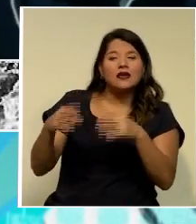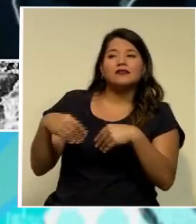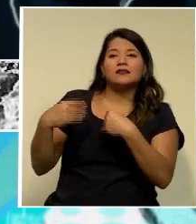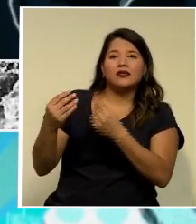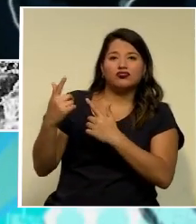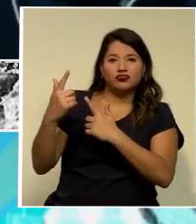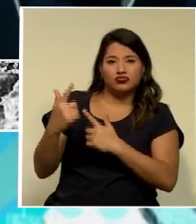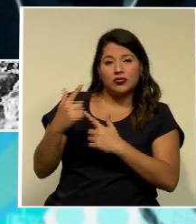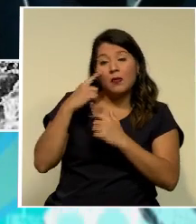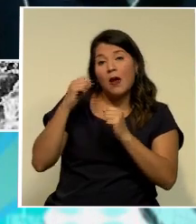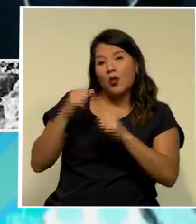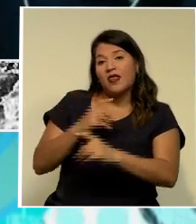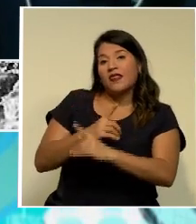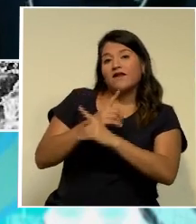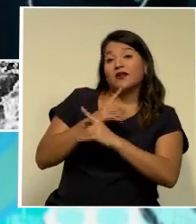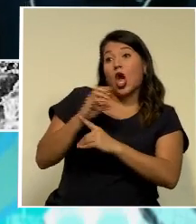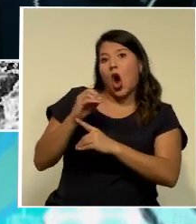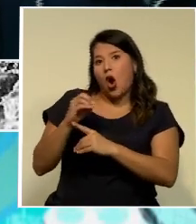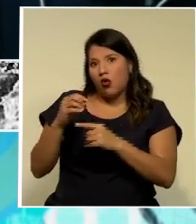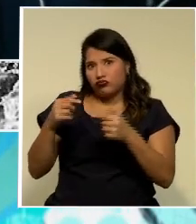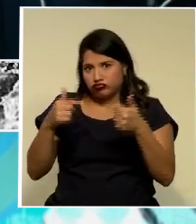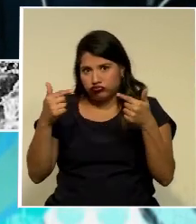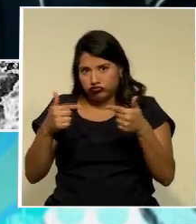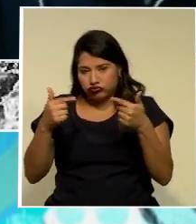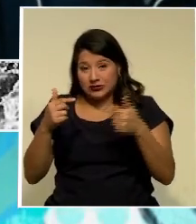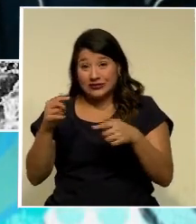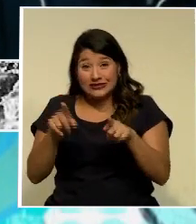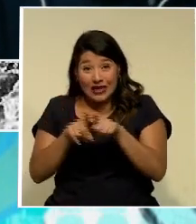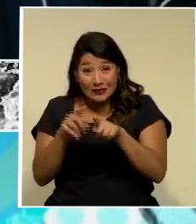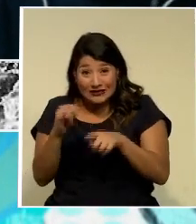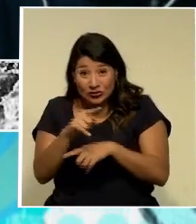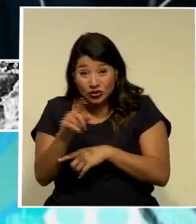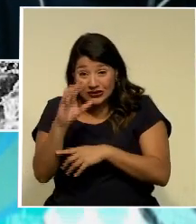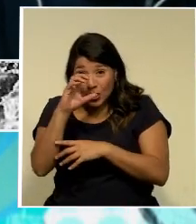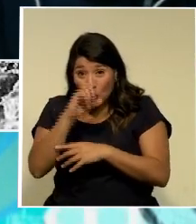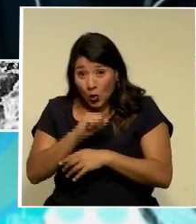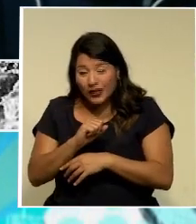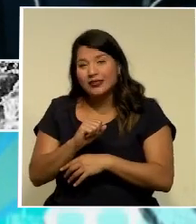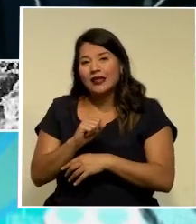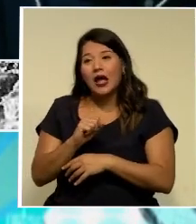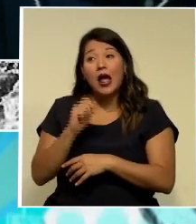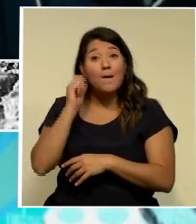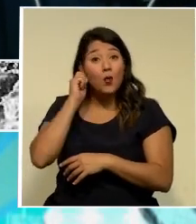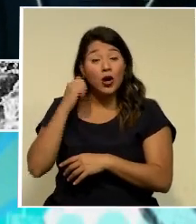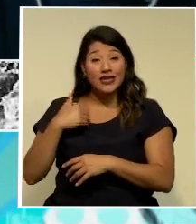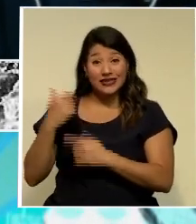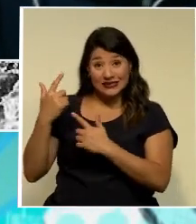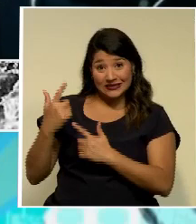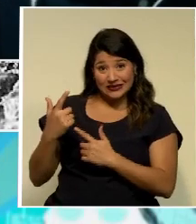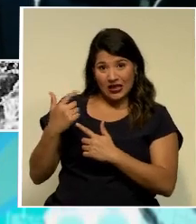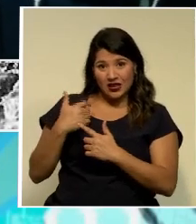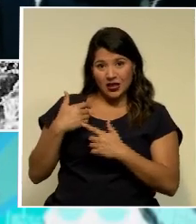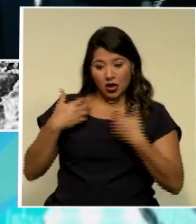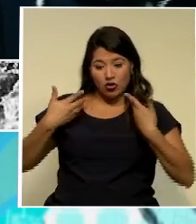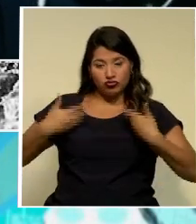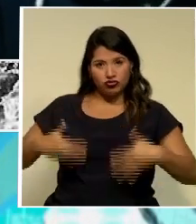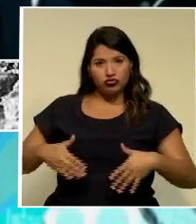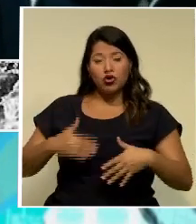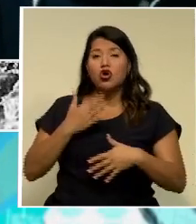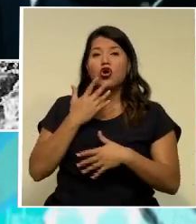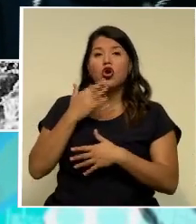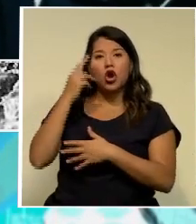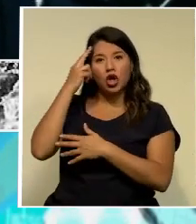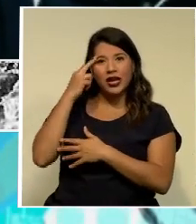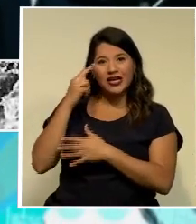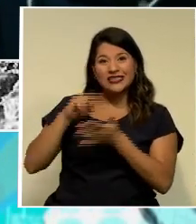puedan defender o combatir, ¿verdad? Y Ah, también si te das cuenta particularmente, digamos, la chica que anda armada anda totalmente vestida de negro. Esto quiere decir que ella